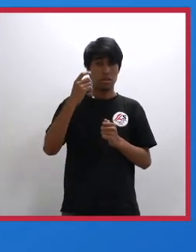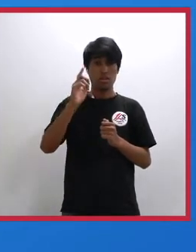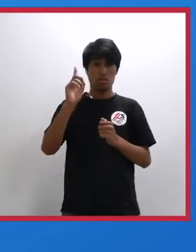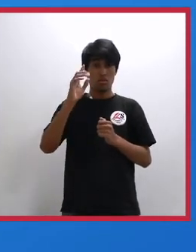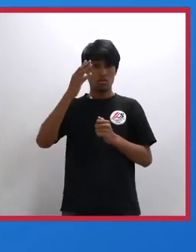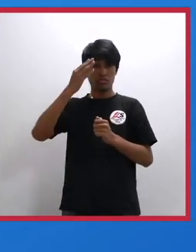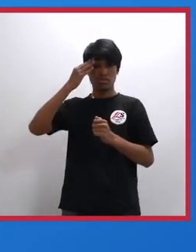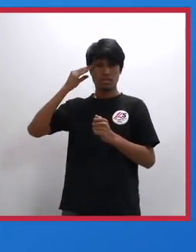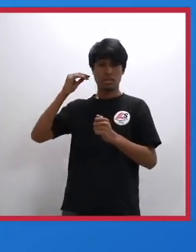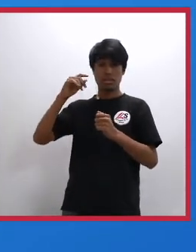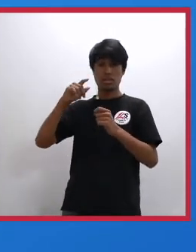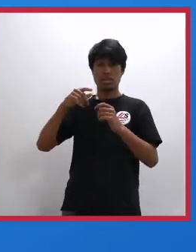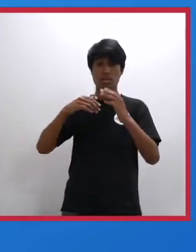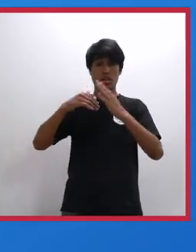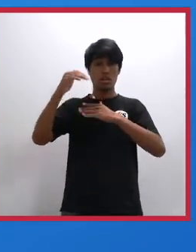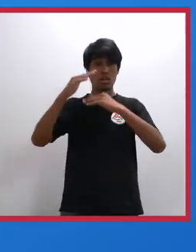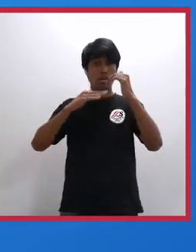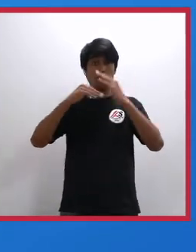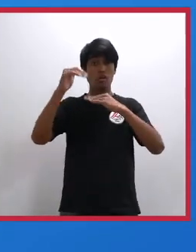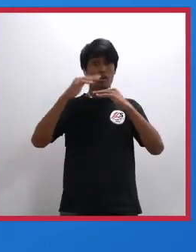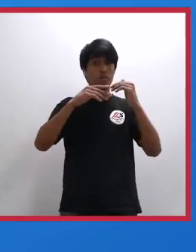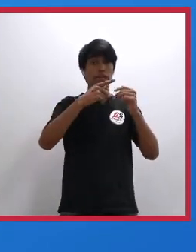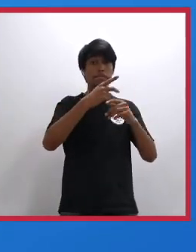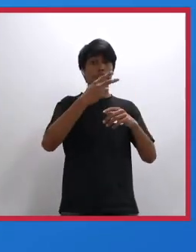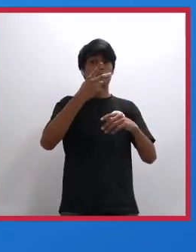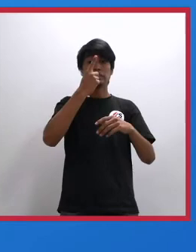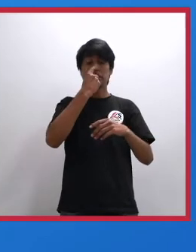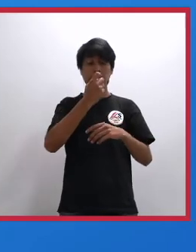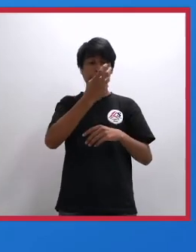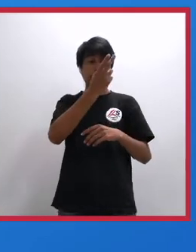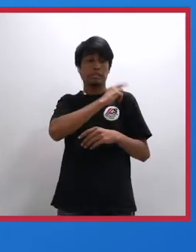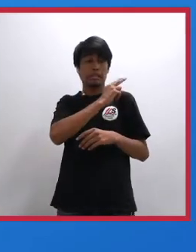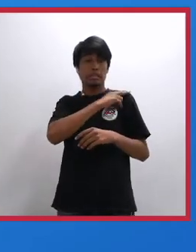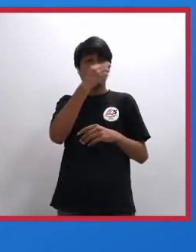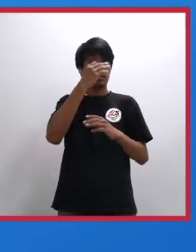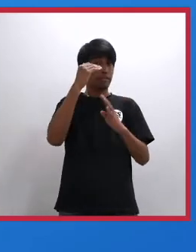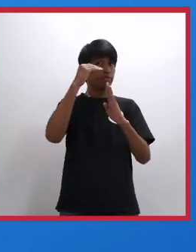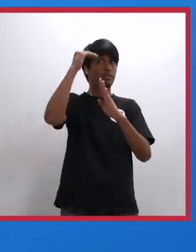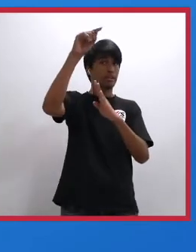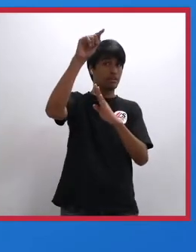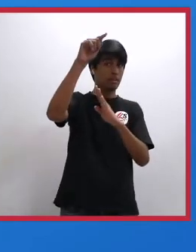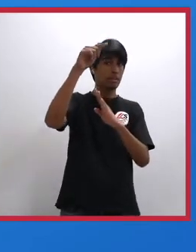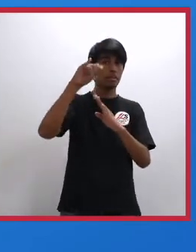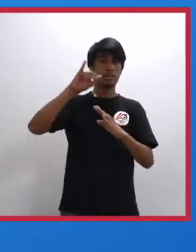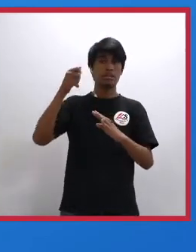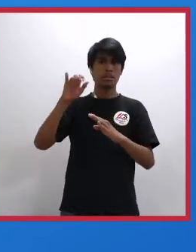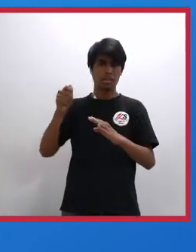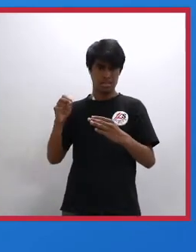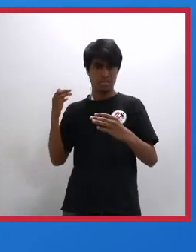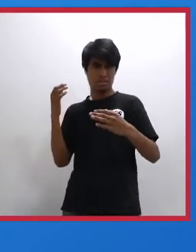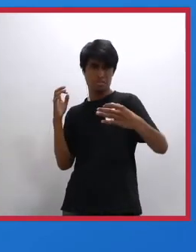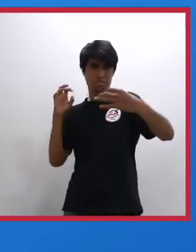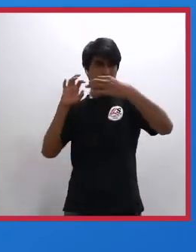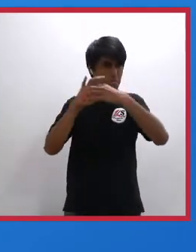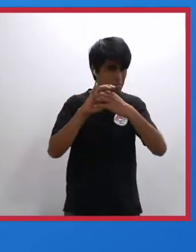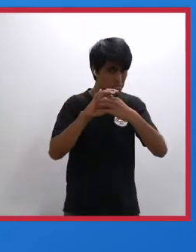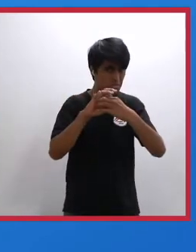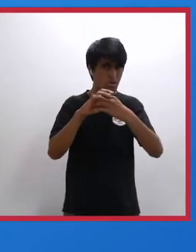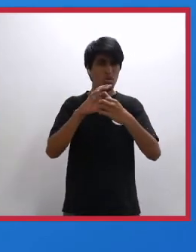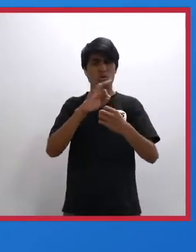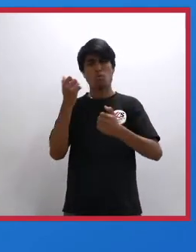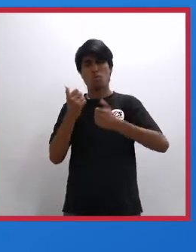es propiedad, responsabilidad del ente ejecutor. Lo que la JICA realiza es